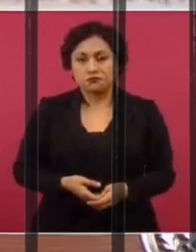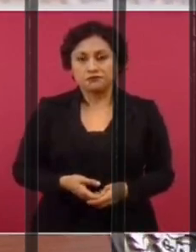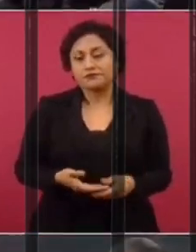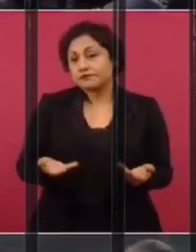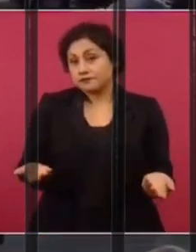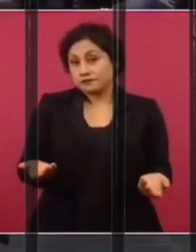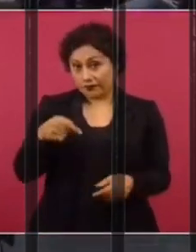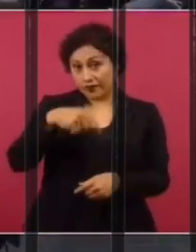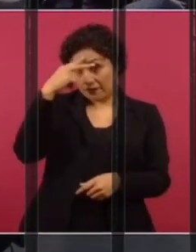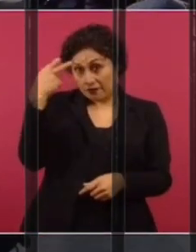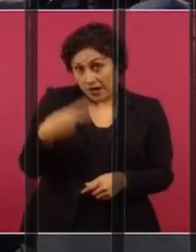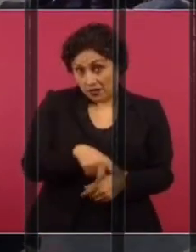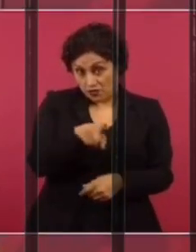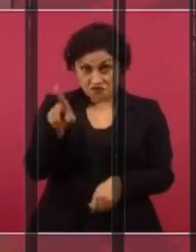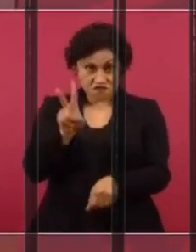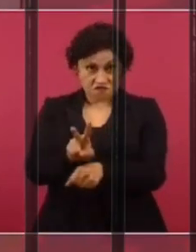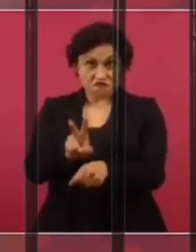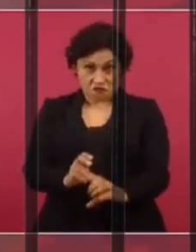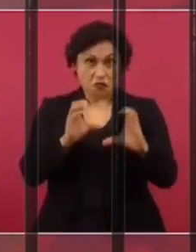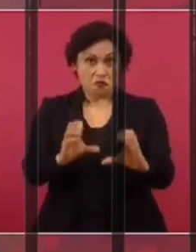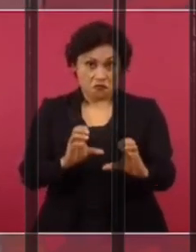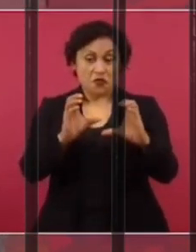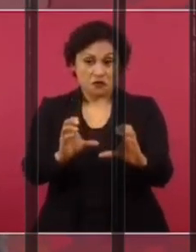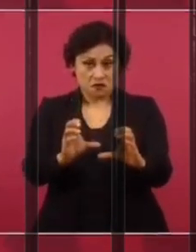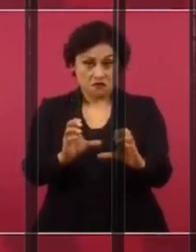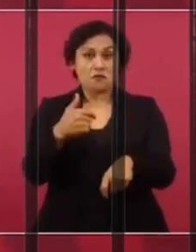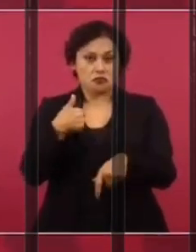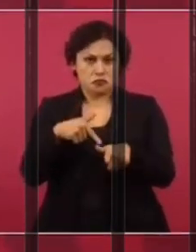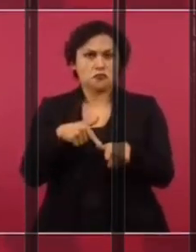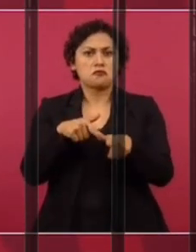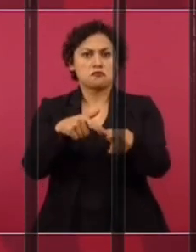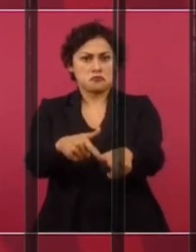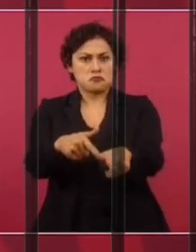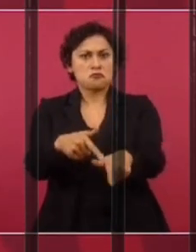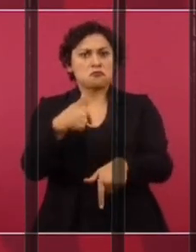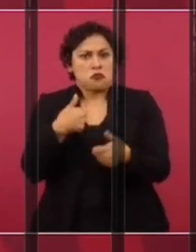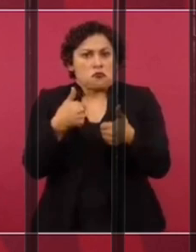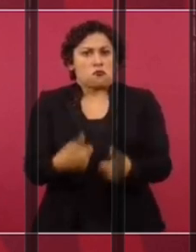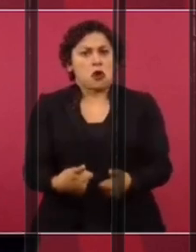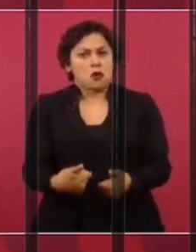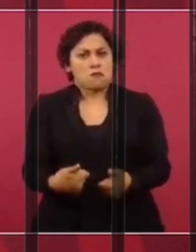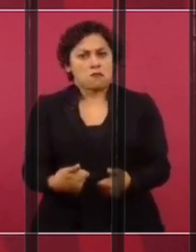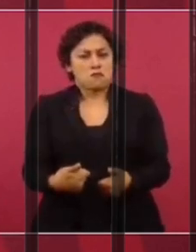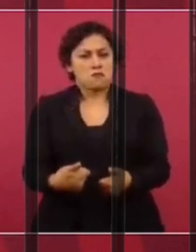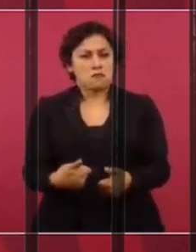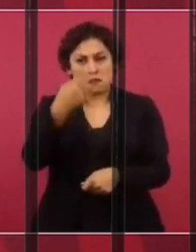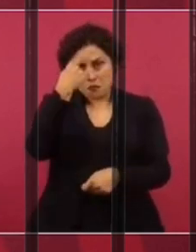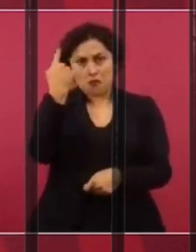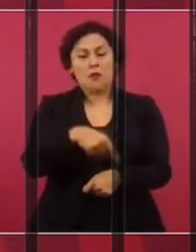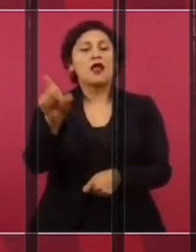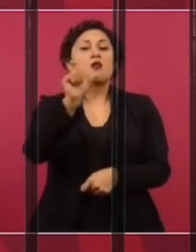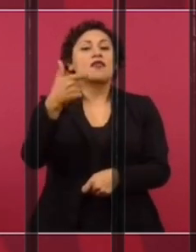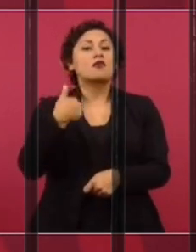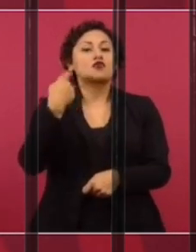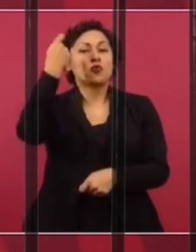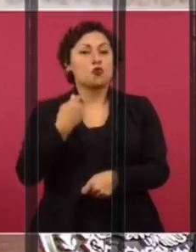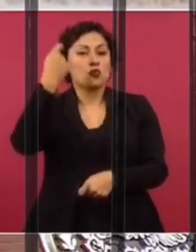se preparen también, ahí voy a estar, no me voy a ir. Y para lo que voy a hacer cuando me jubile,